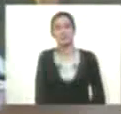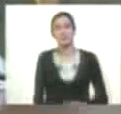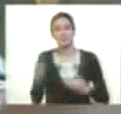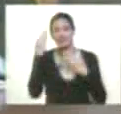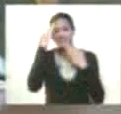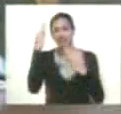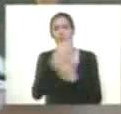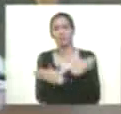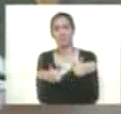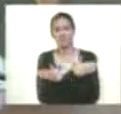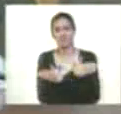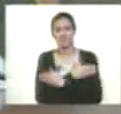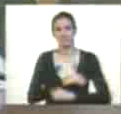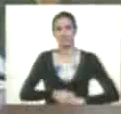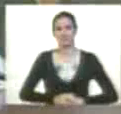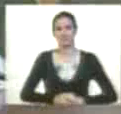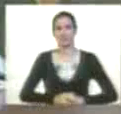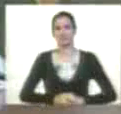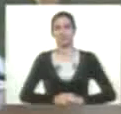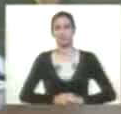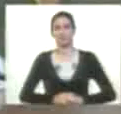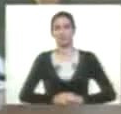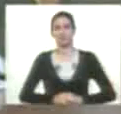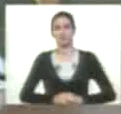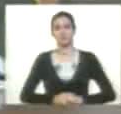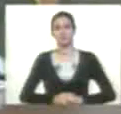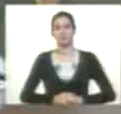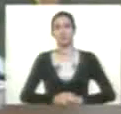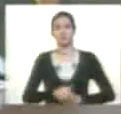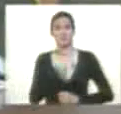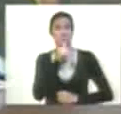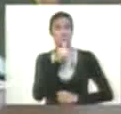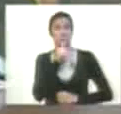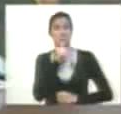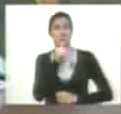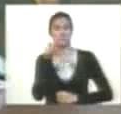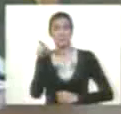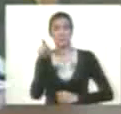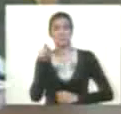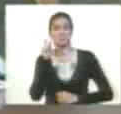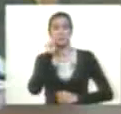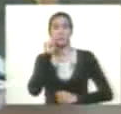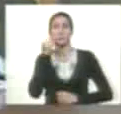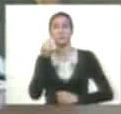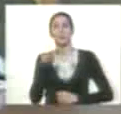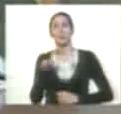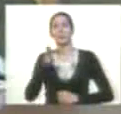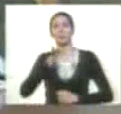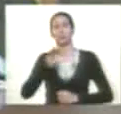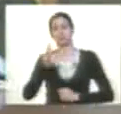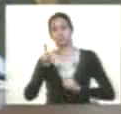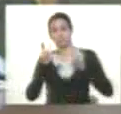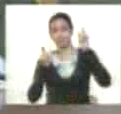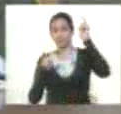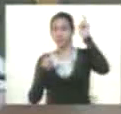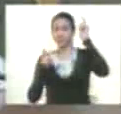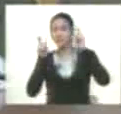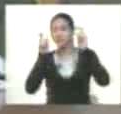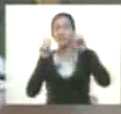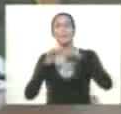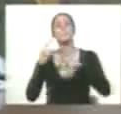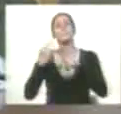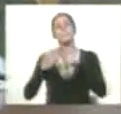y felicitación al roble del llano, a Hugo de los Reyes Chávez, padre de